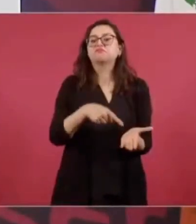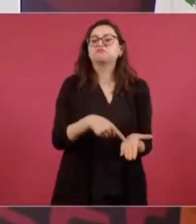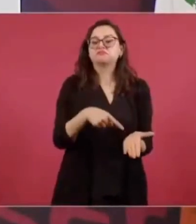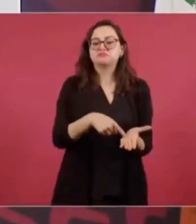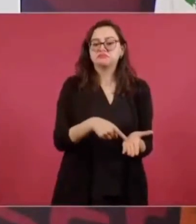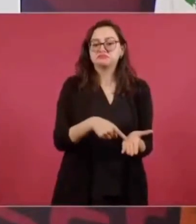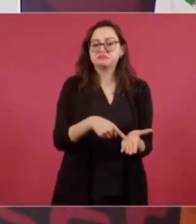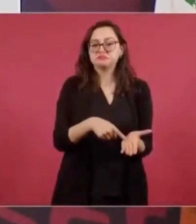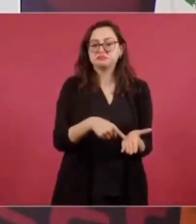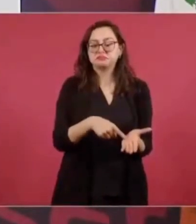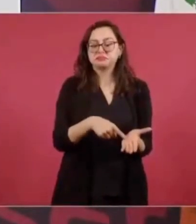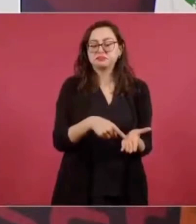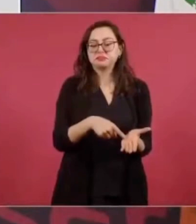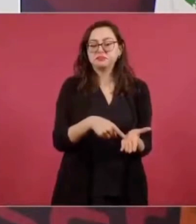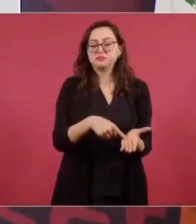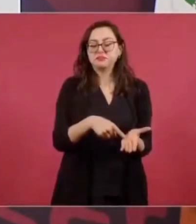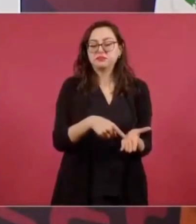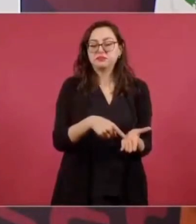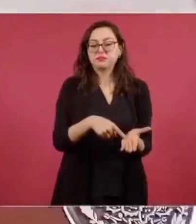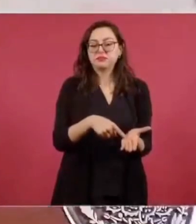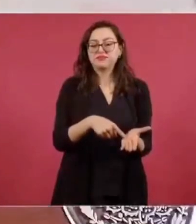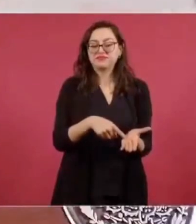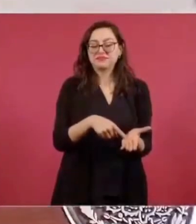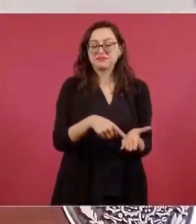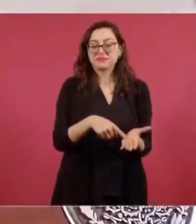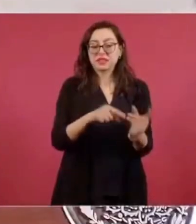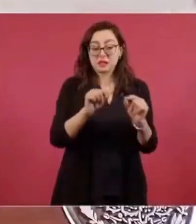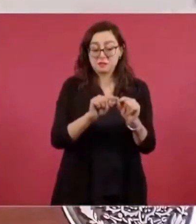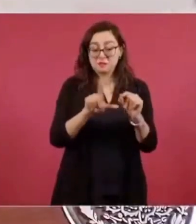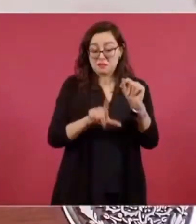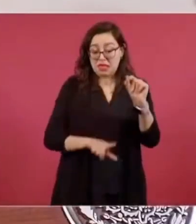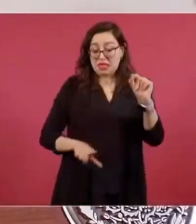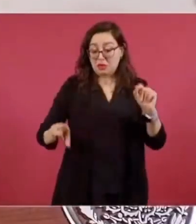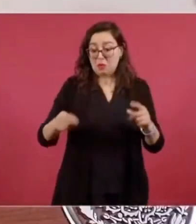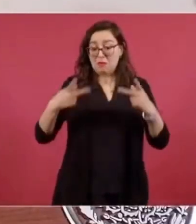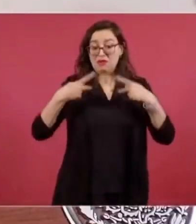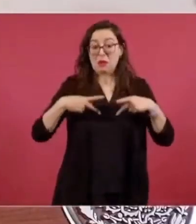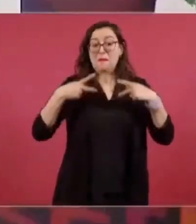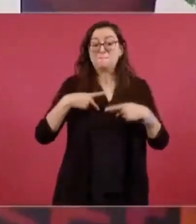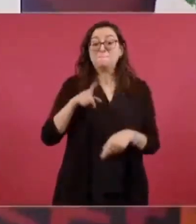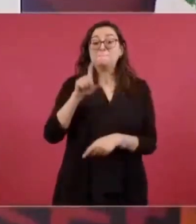que 24 multimillonarios mexicanos